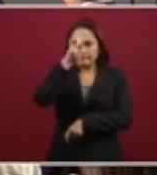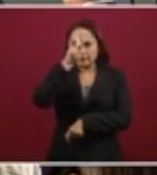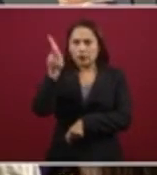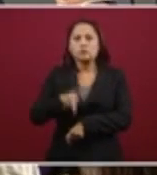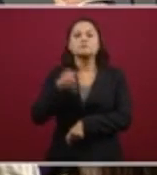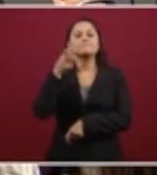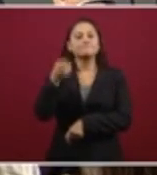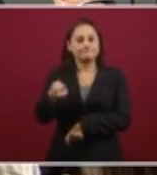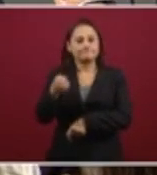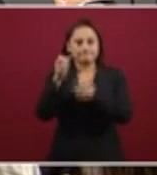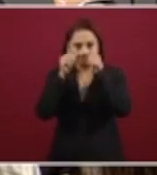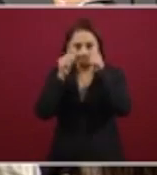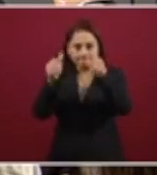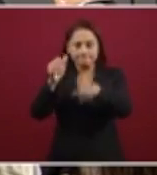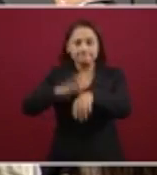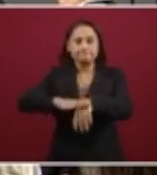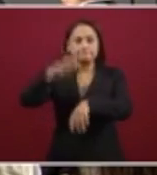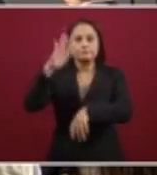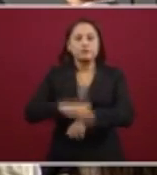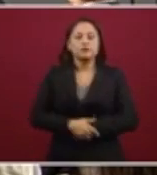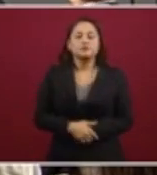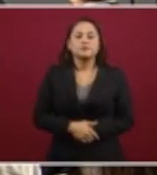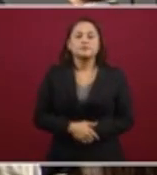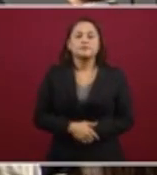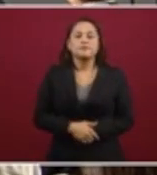vienen de